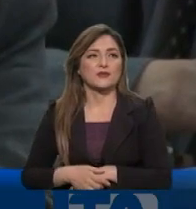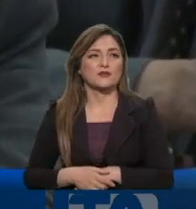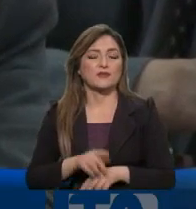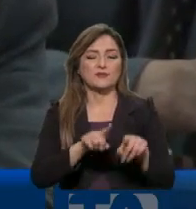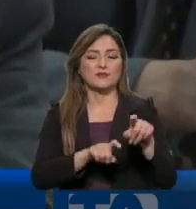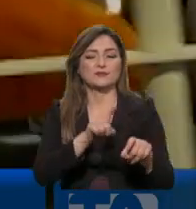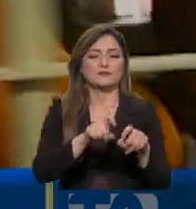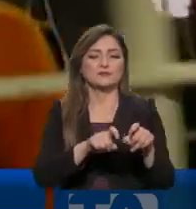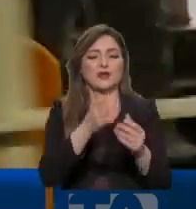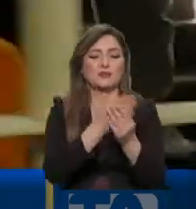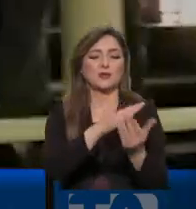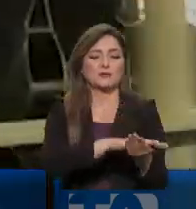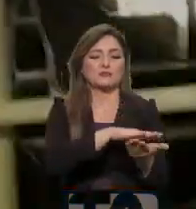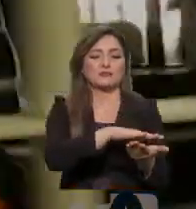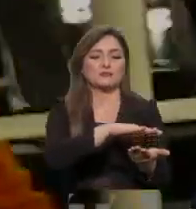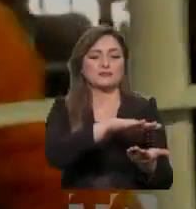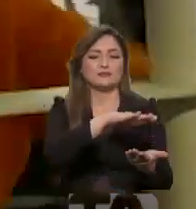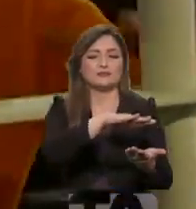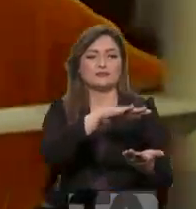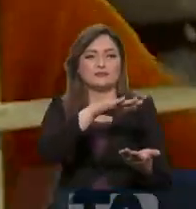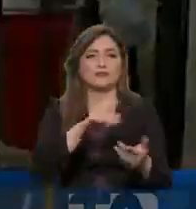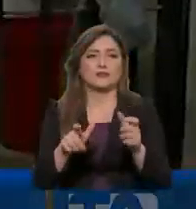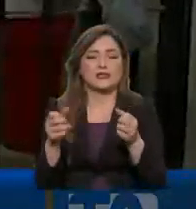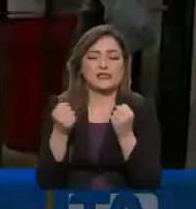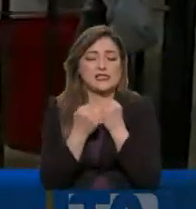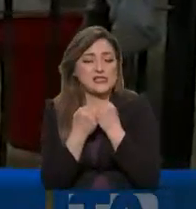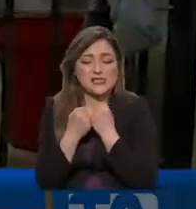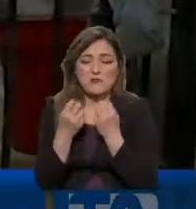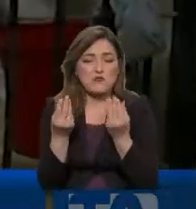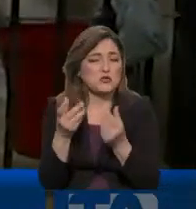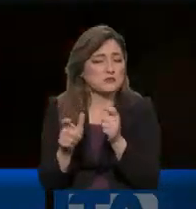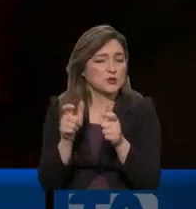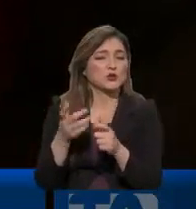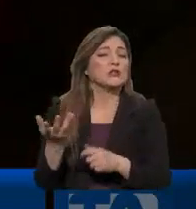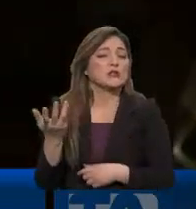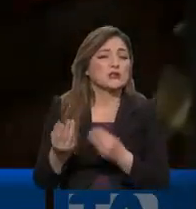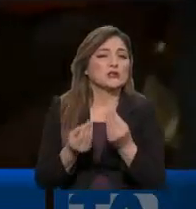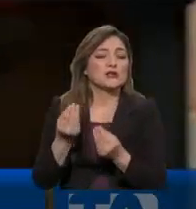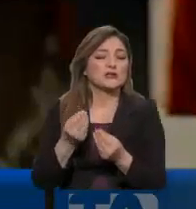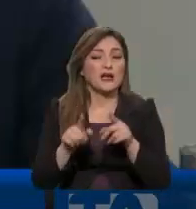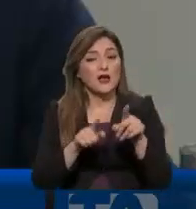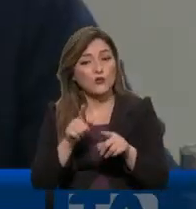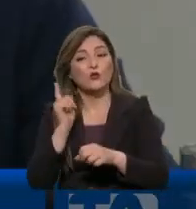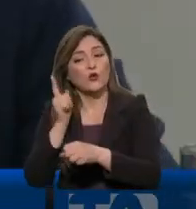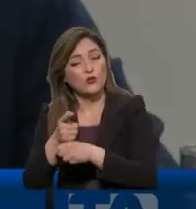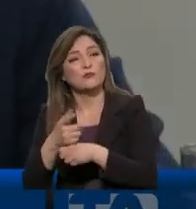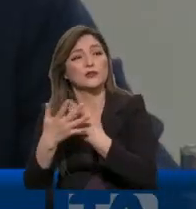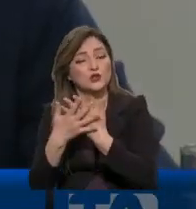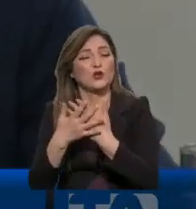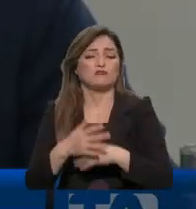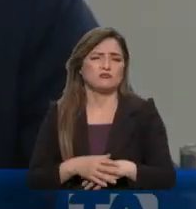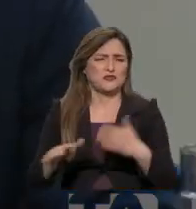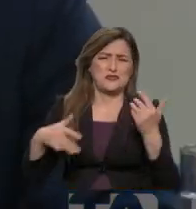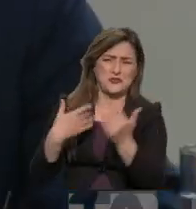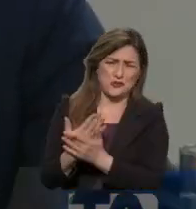de expedientes. Además, para reducir el hacinamiento, se dijo, se debe replantear en qué casos dictar prisión preventiva. La prisión